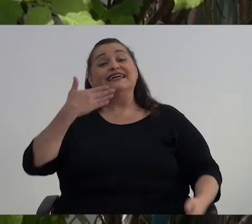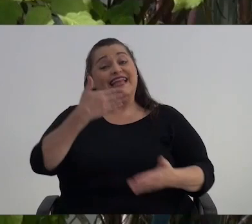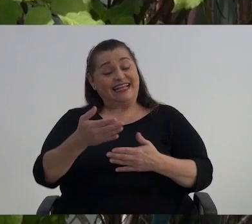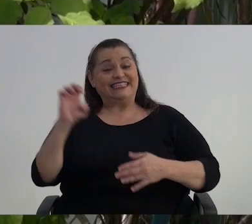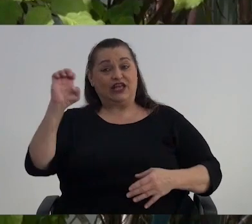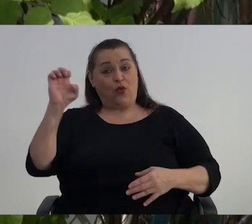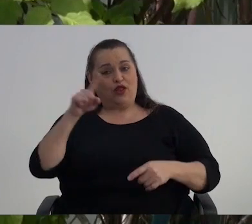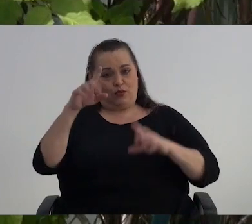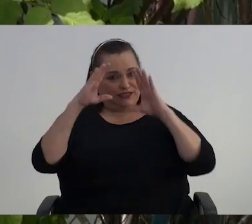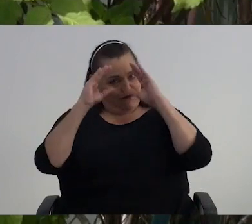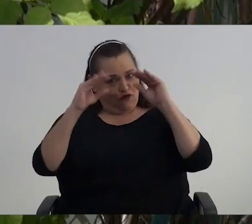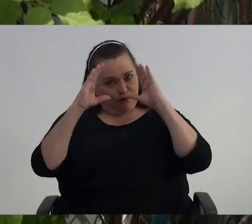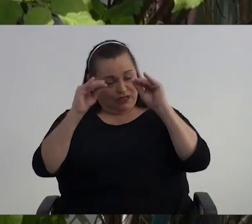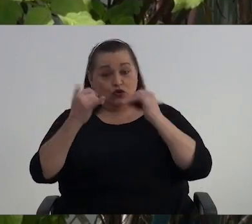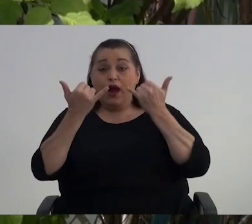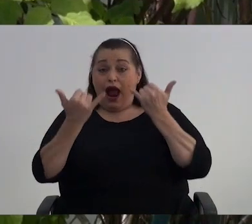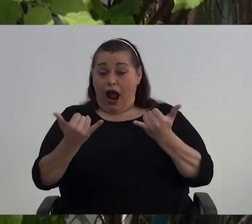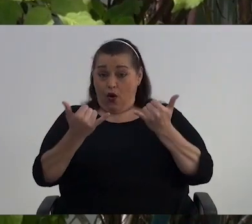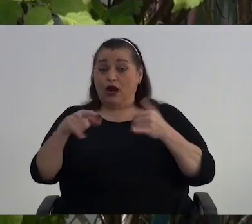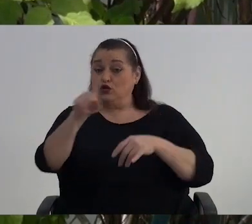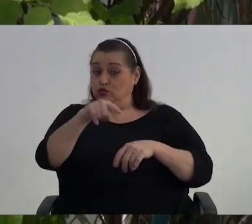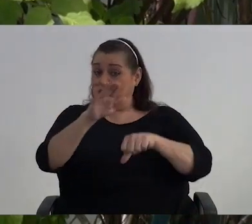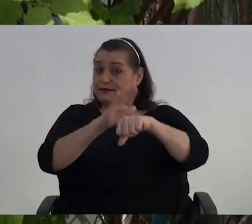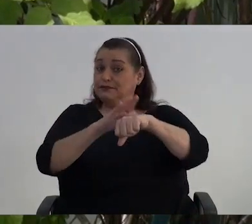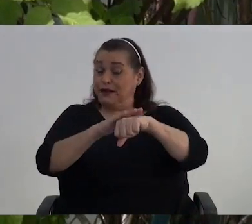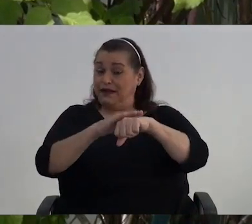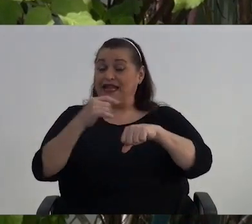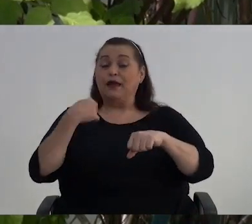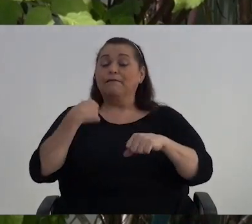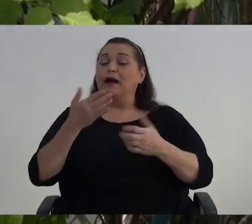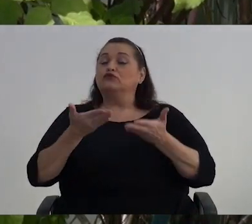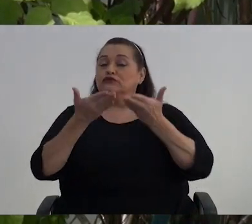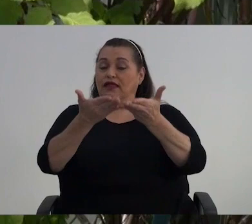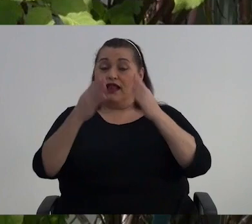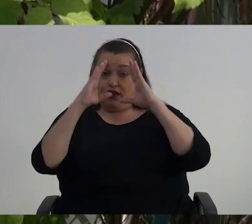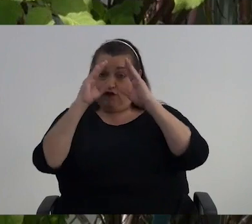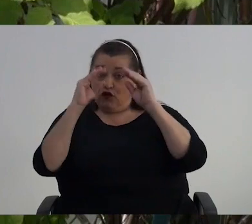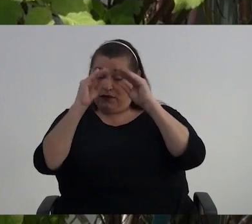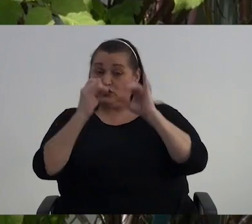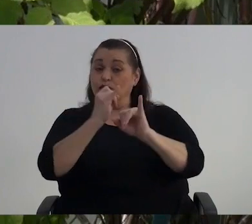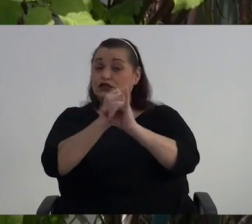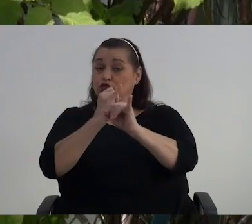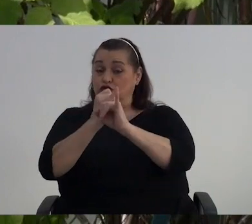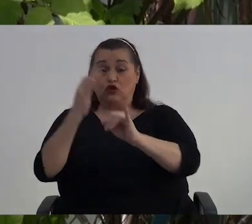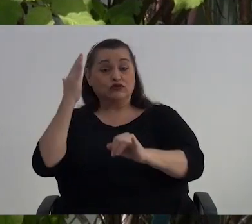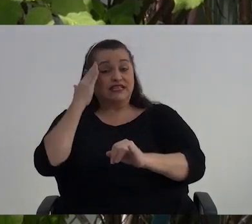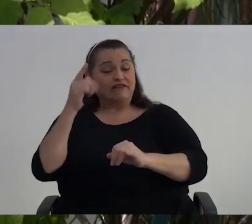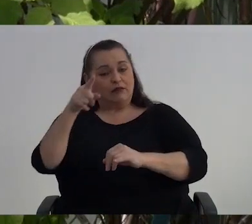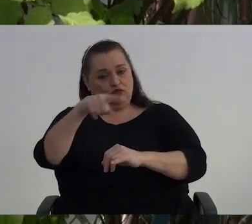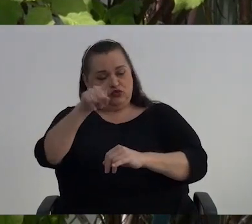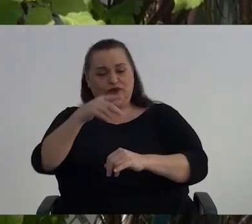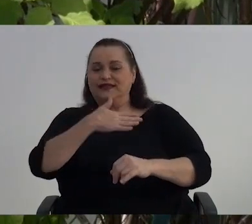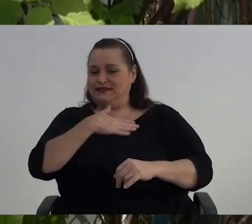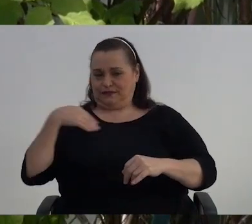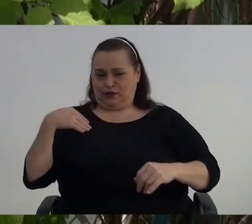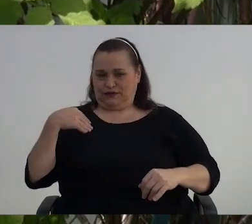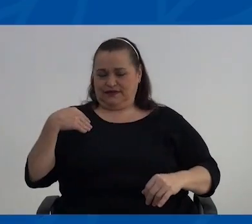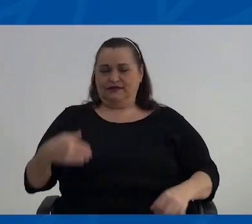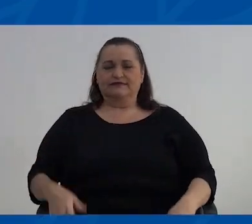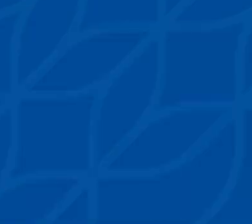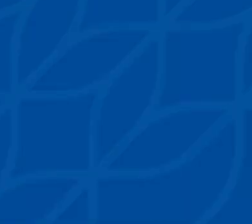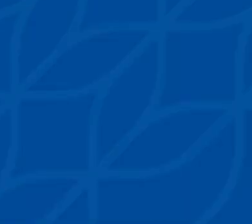Gracias Eduardo Por esta información Ahora si ustedes Nos permiten Nos vamos a acompañar Con una información Institucional Que sabemos Será de su agrado